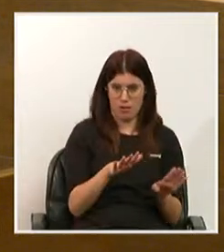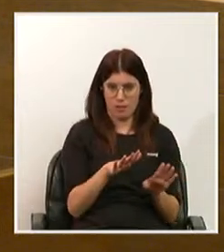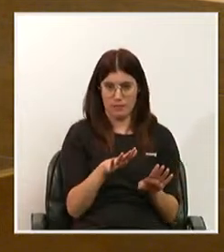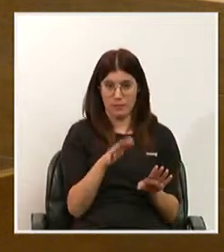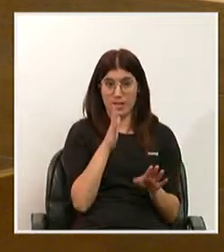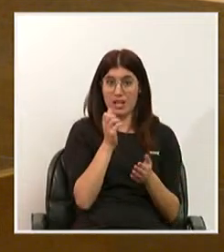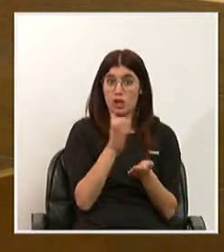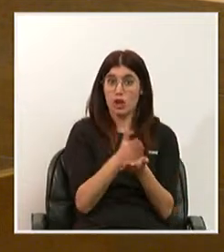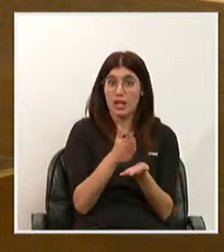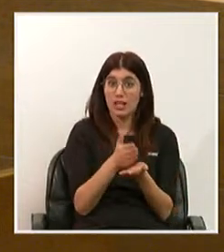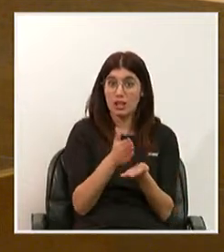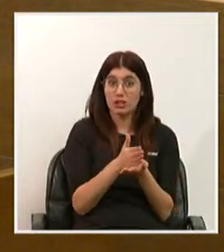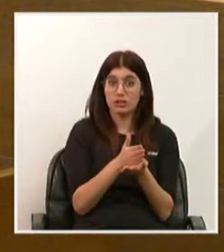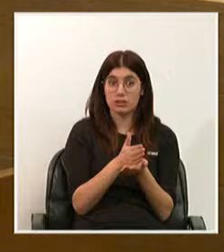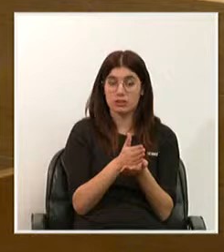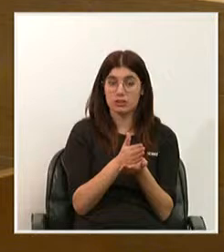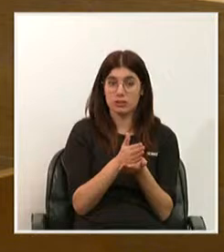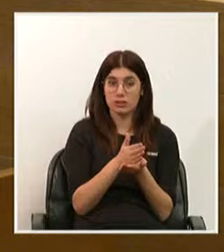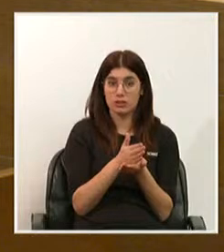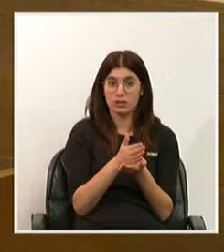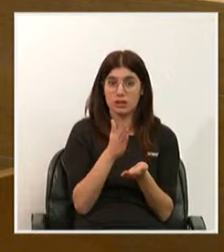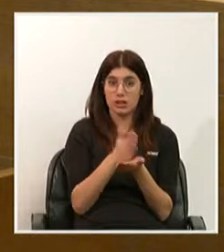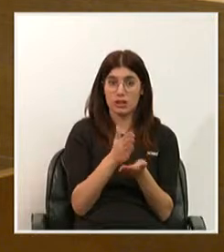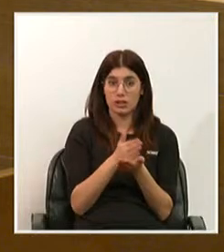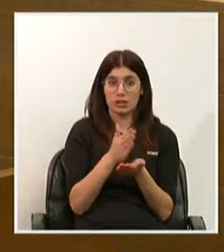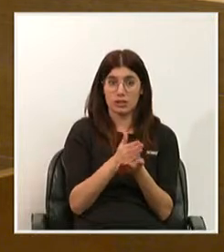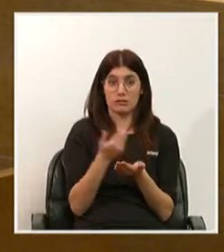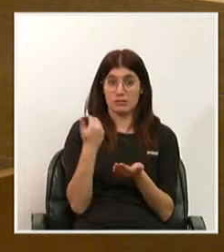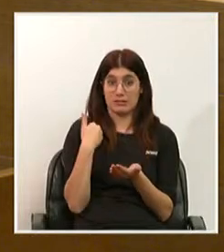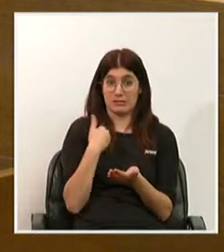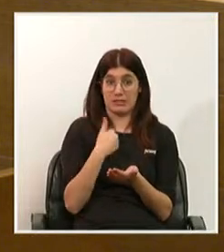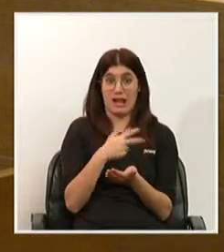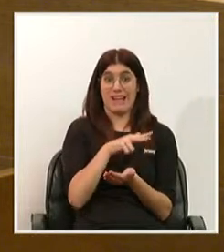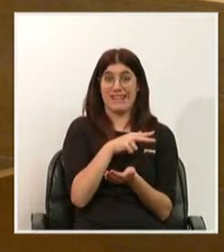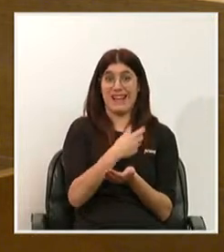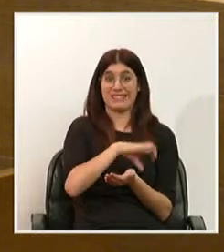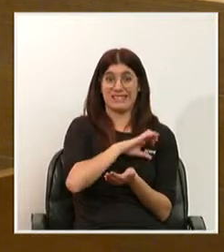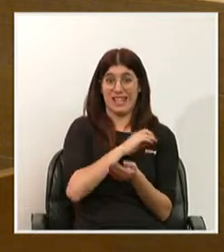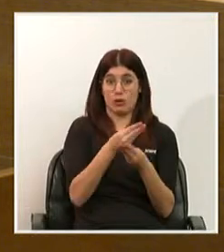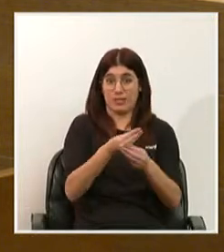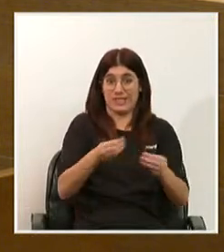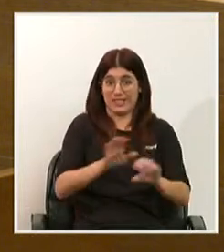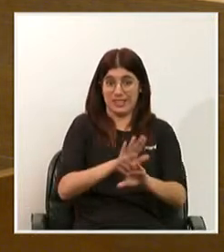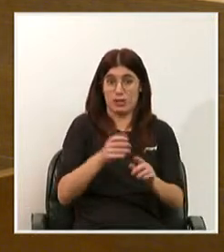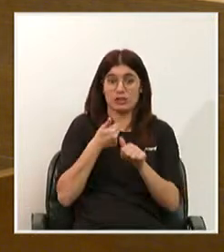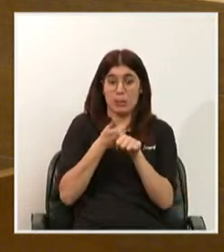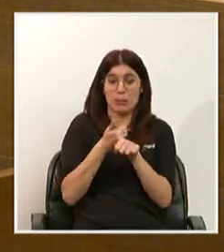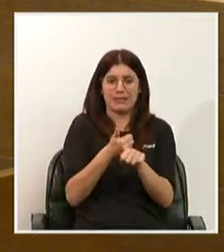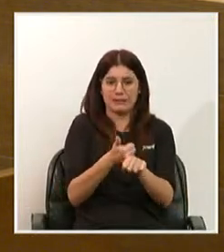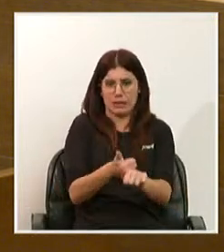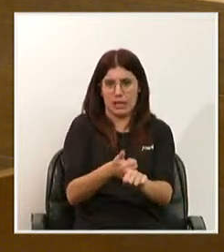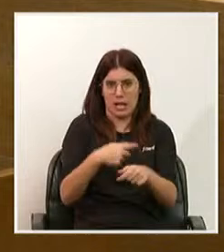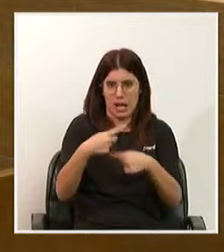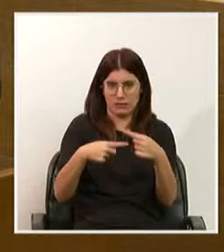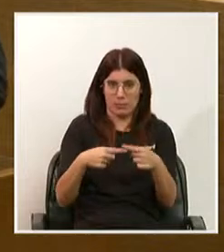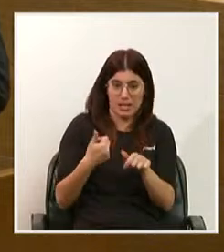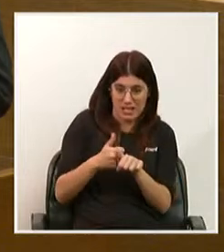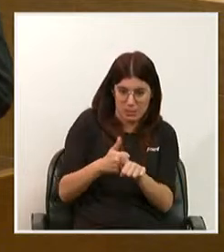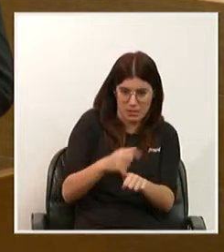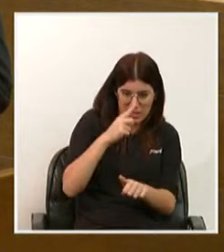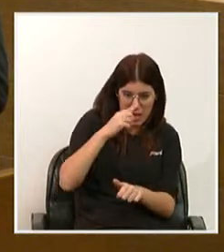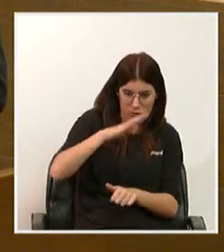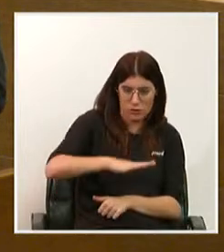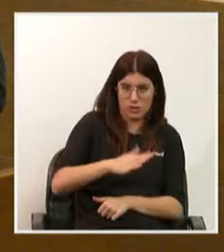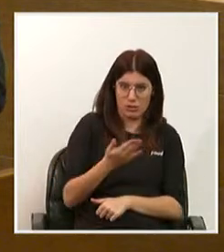los Colegios donde el español ya casi está extinguido se persigue a las familias peor se persigue a los niños Sí porque